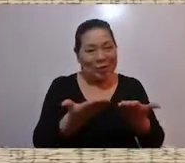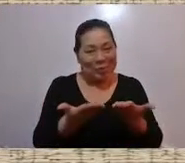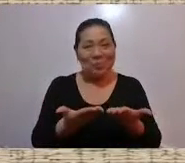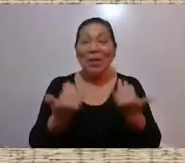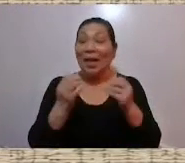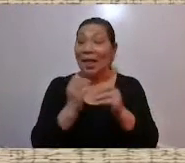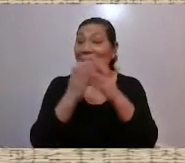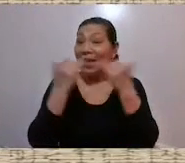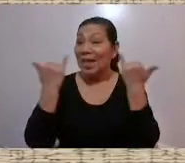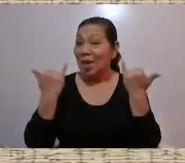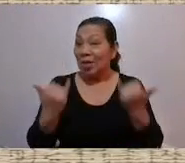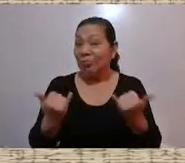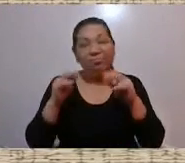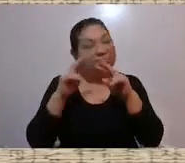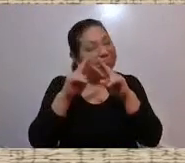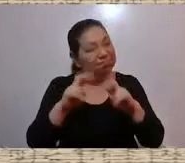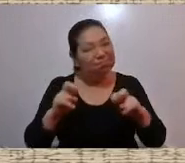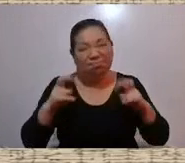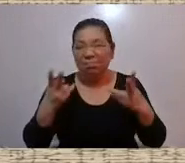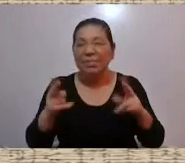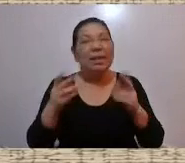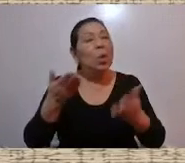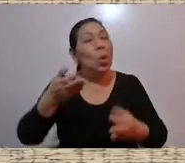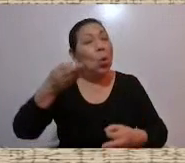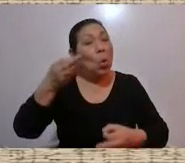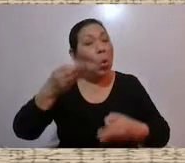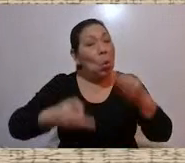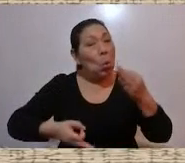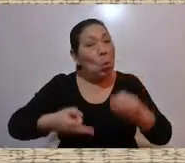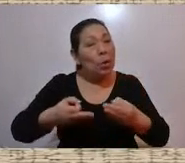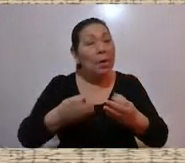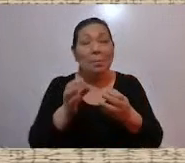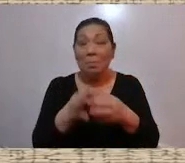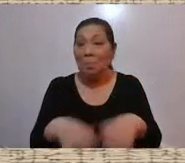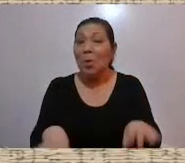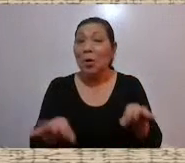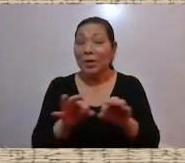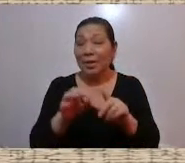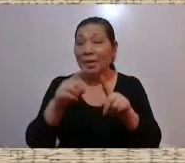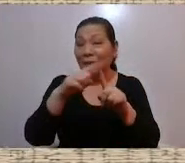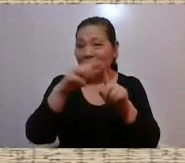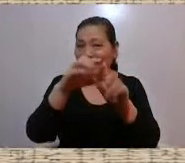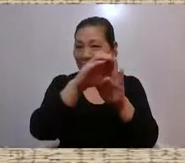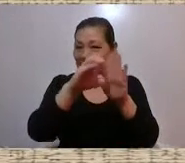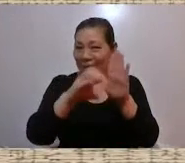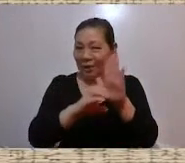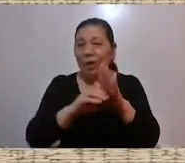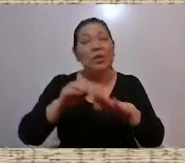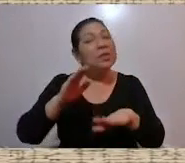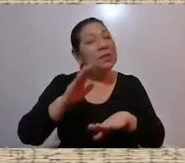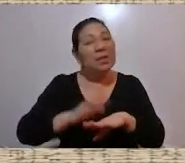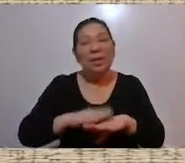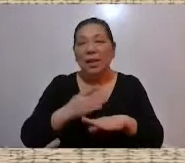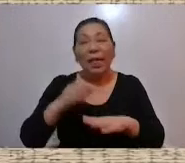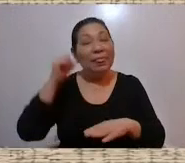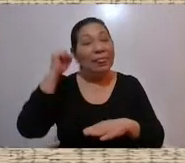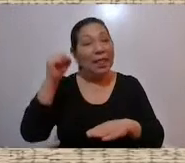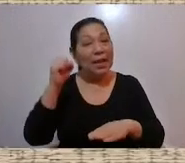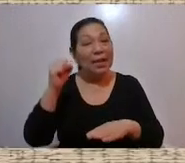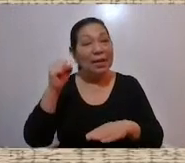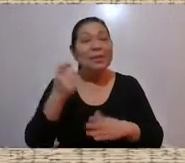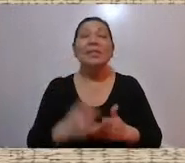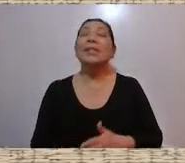todos y a todas. El día de hoy analizaremos una sentencia emblemática del Tribunal Constitucional